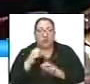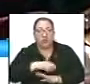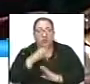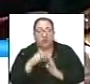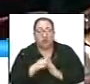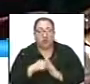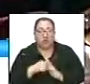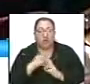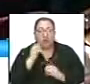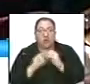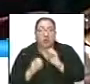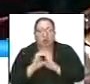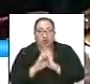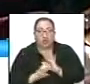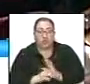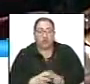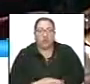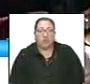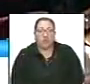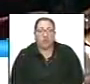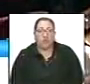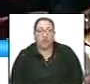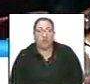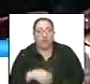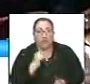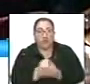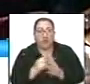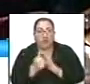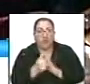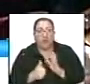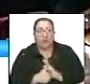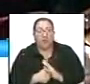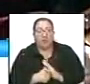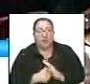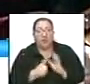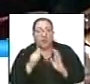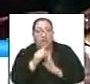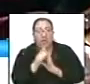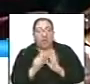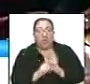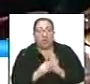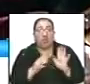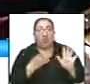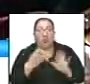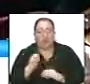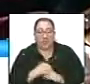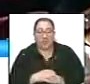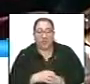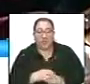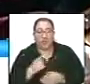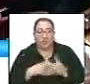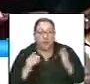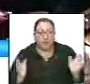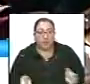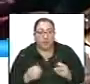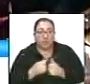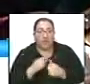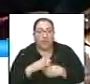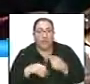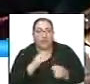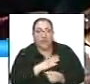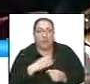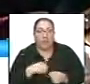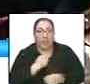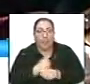reforma constitucional y se ha aprobado el artículo 90, ¿no? Que para promover la gobernabilidad